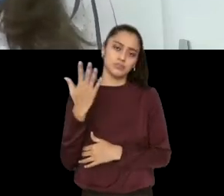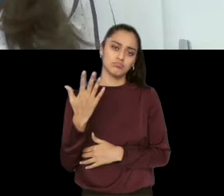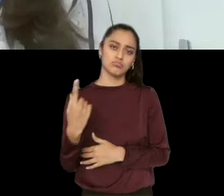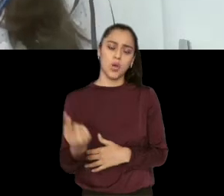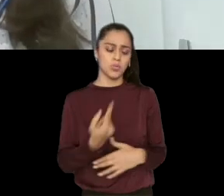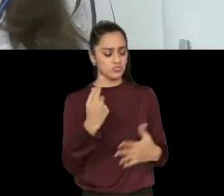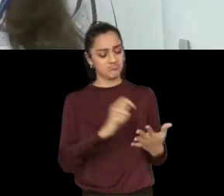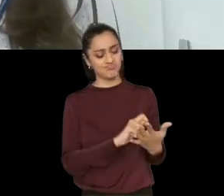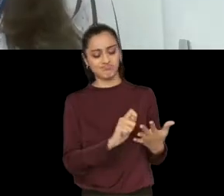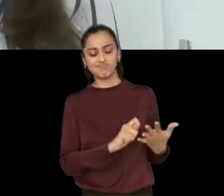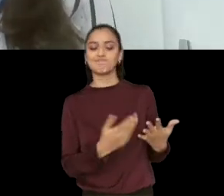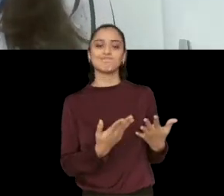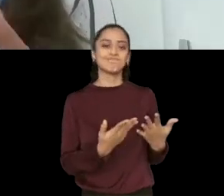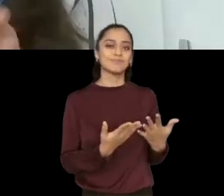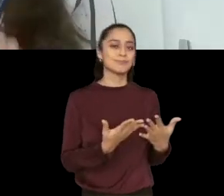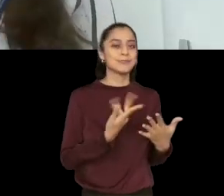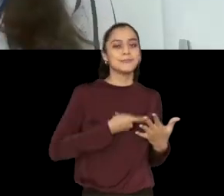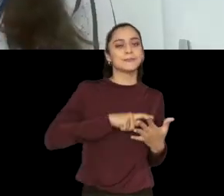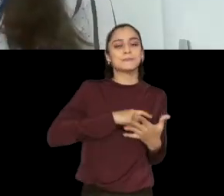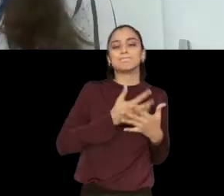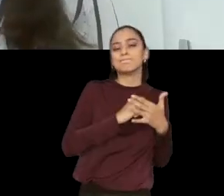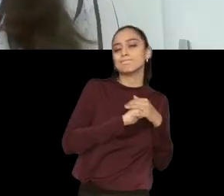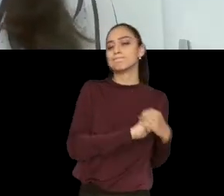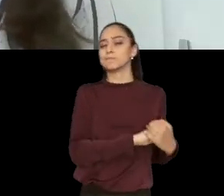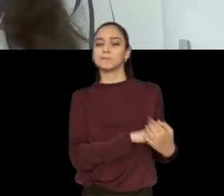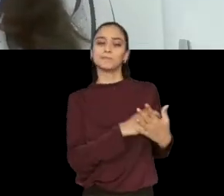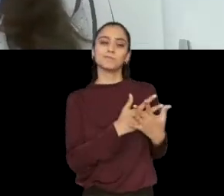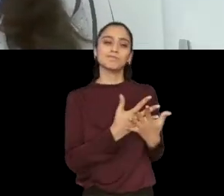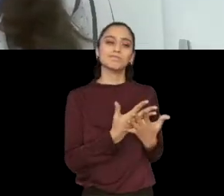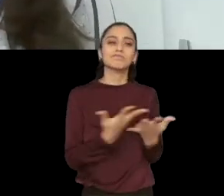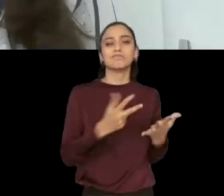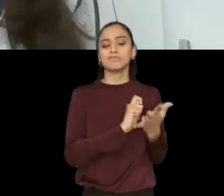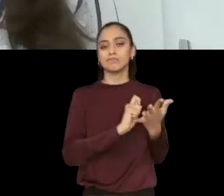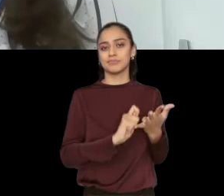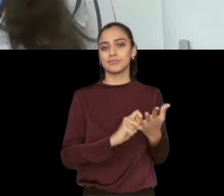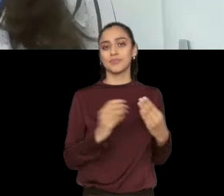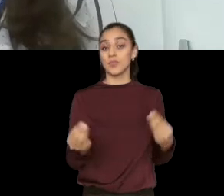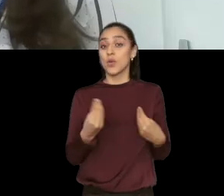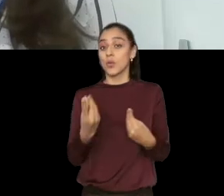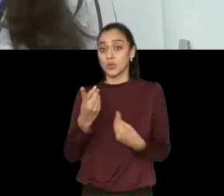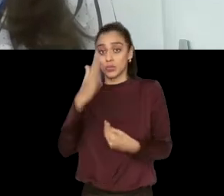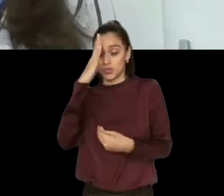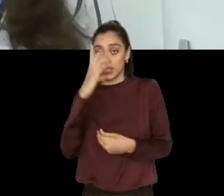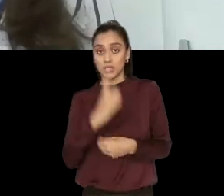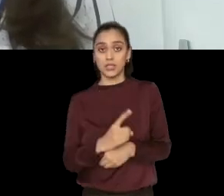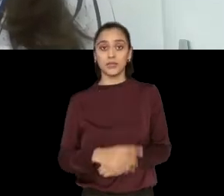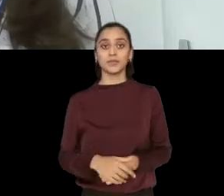o siempre he escrito, pero son muy personales todo lo que escribo. ¿Cuándo tú